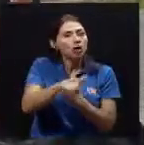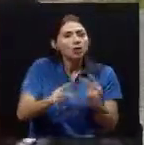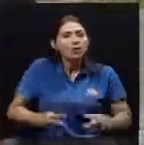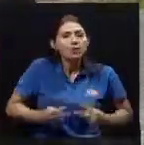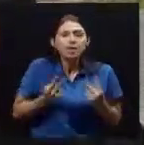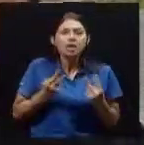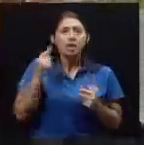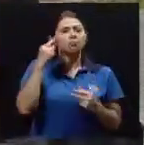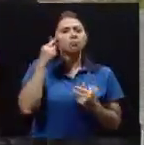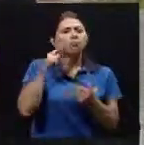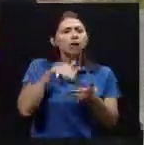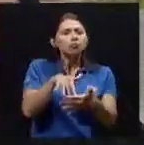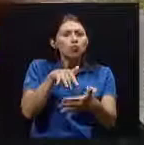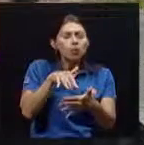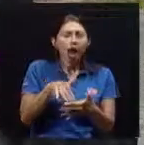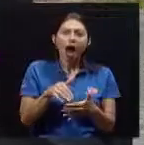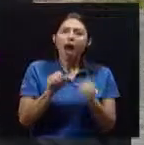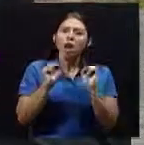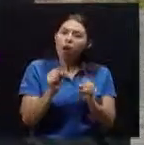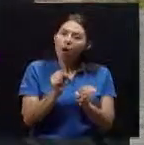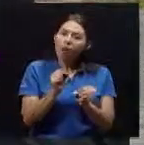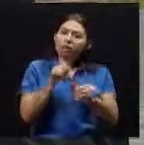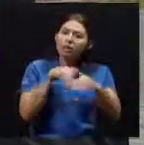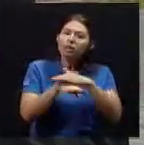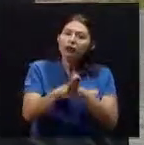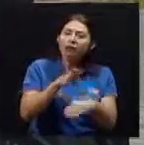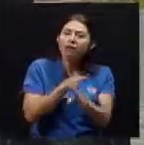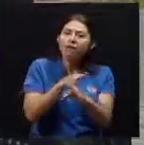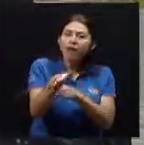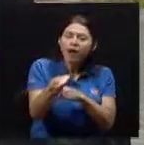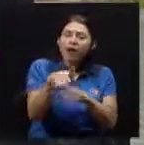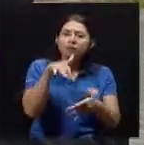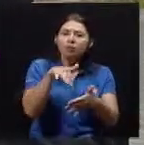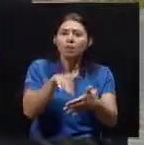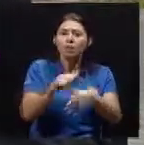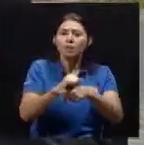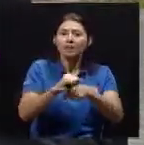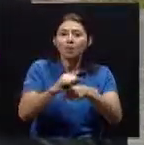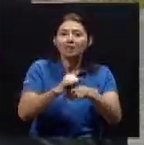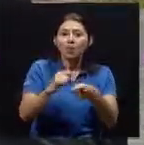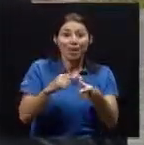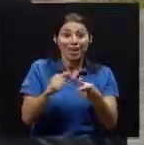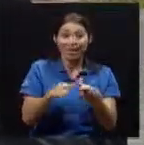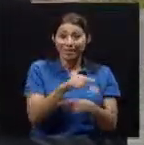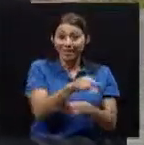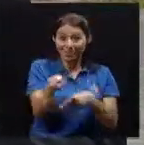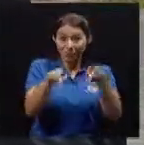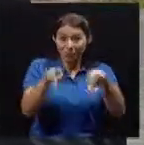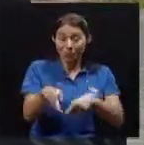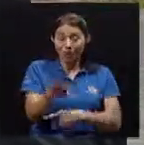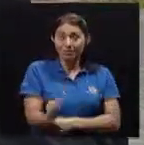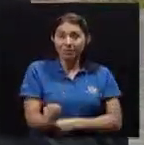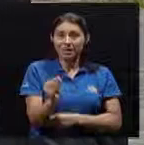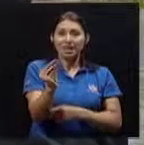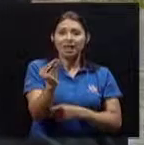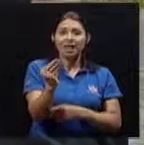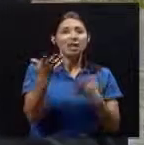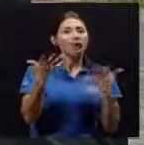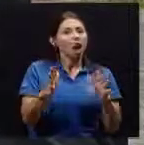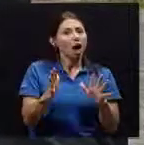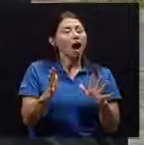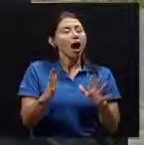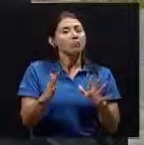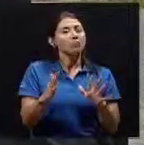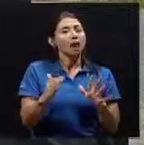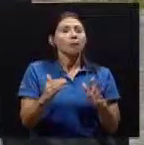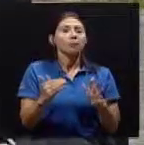de acceder a alguna carrera, a alguna capacitación, el adolescente entonces va a tener como herramientas para ejercer, digamos,